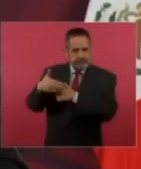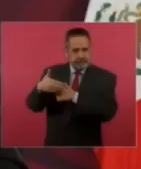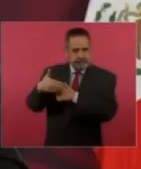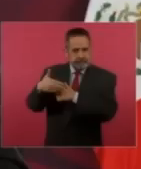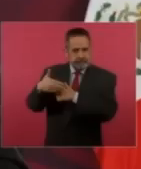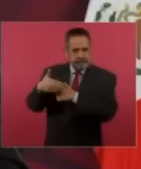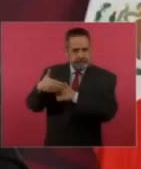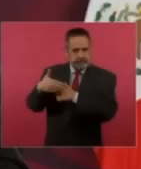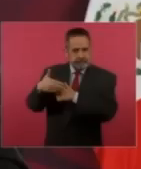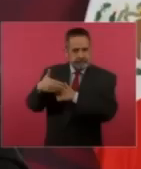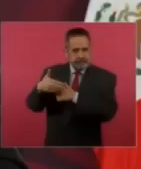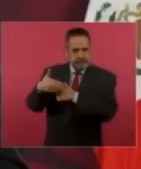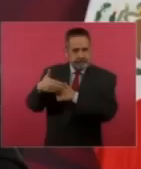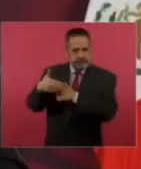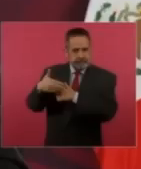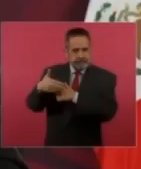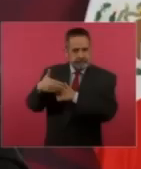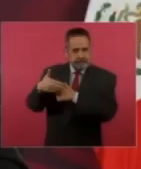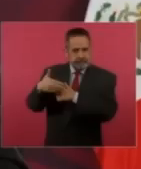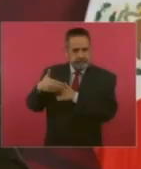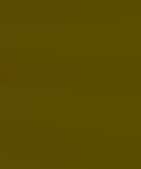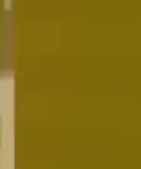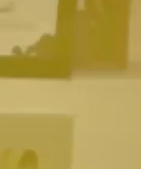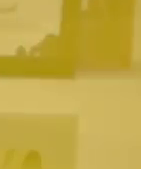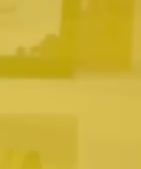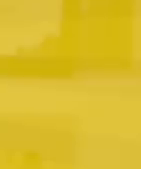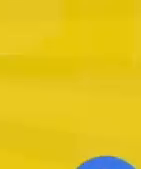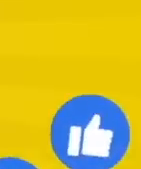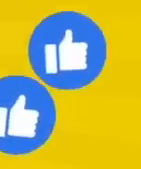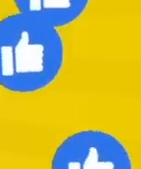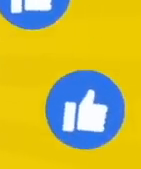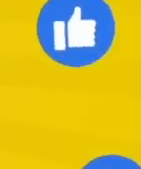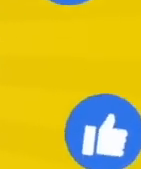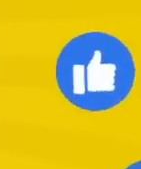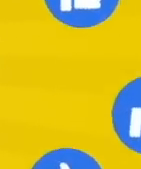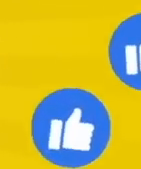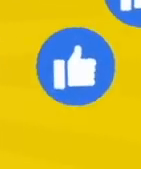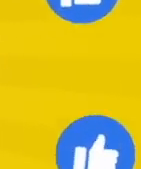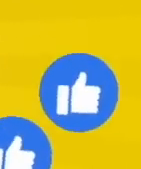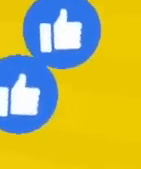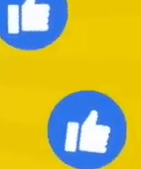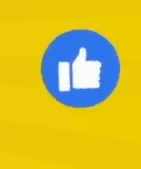importantes para el Estado de México y hay que estar pendientes de esto.